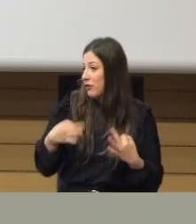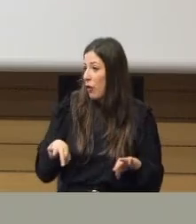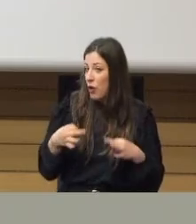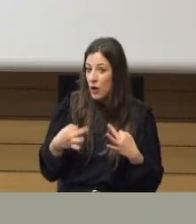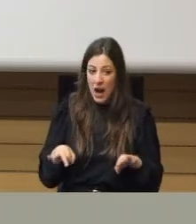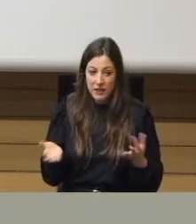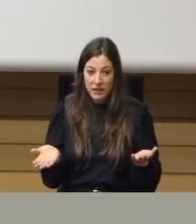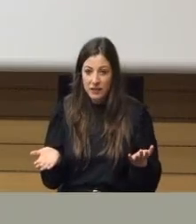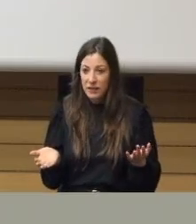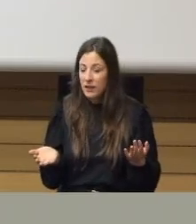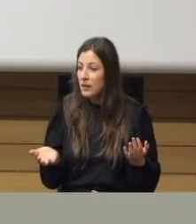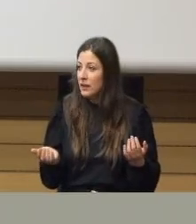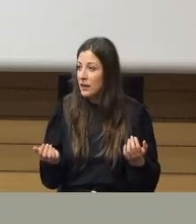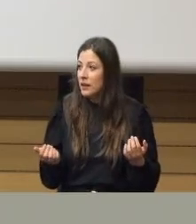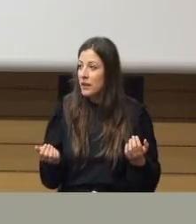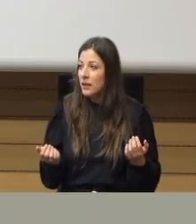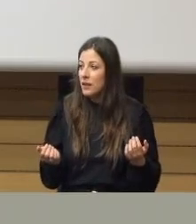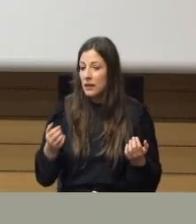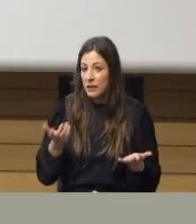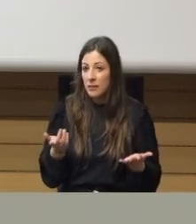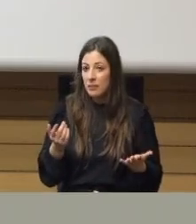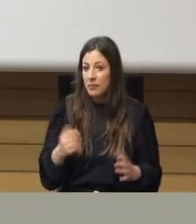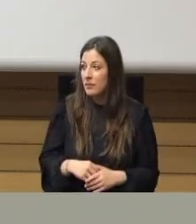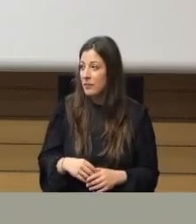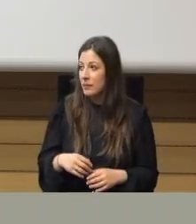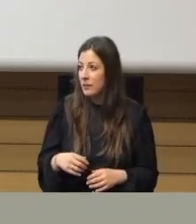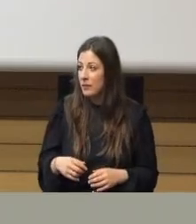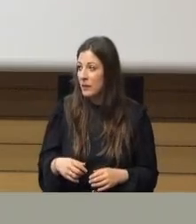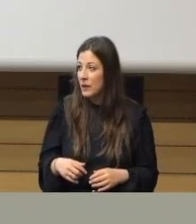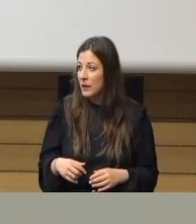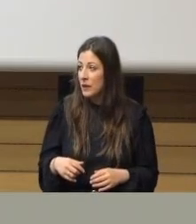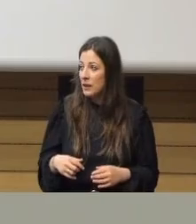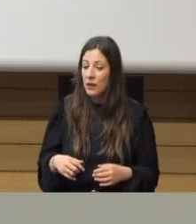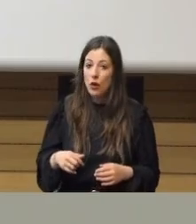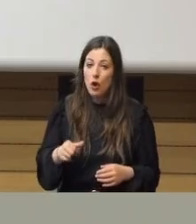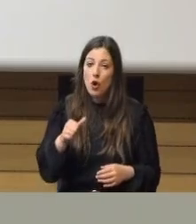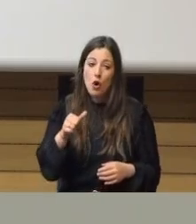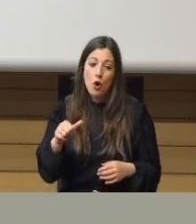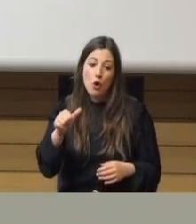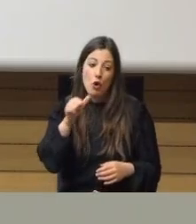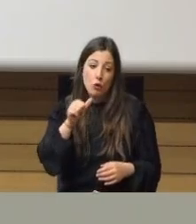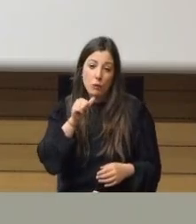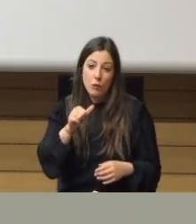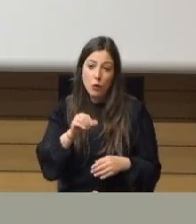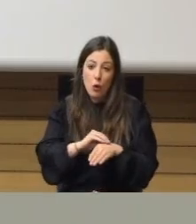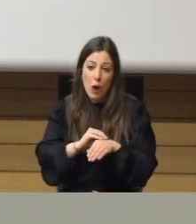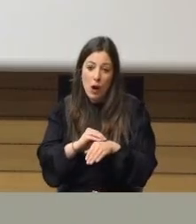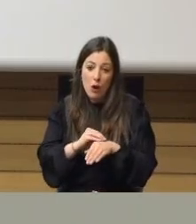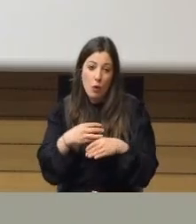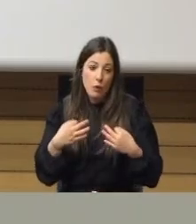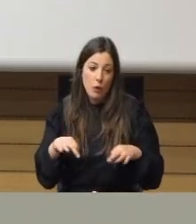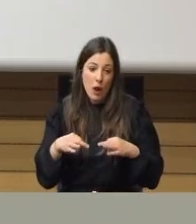es potencial, ¿verdad? ¿O son? Consumidor funcional. ¿Dónde lo detectamos? A veces en